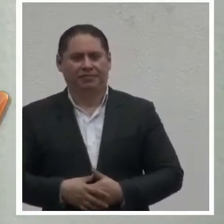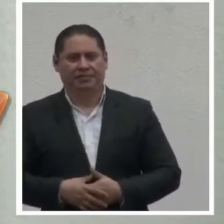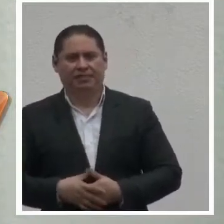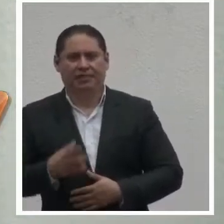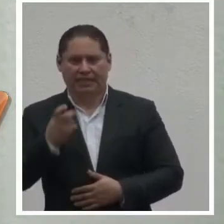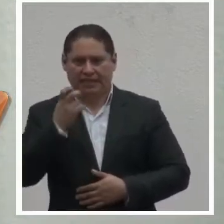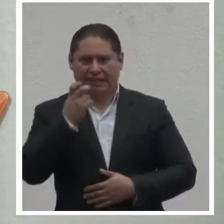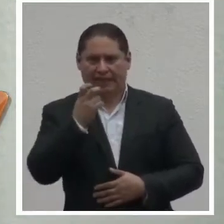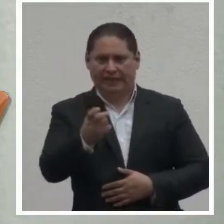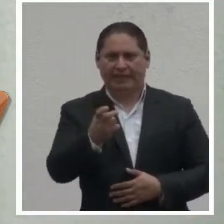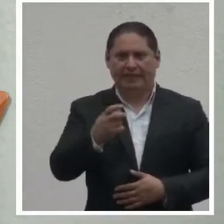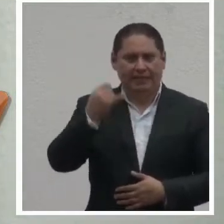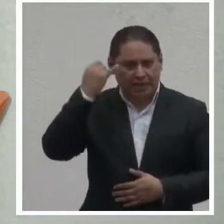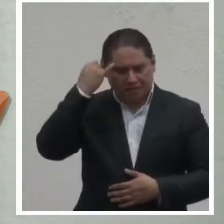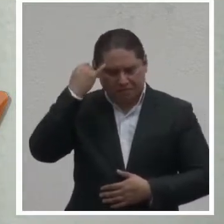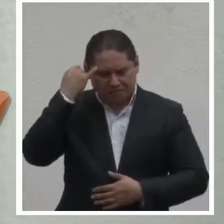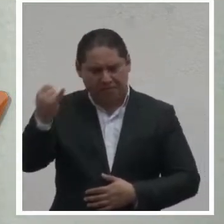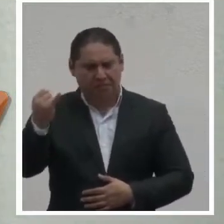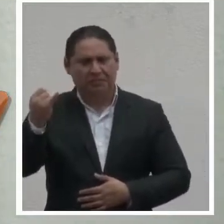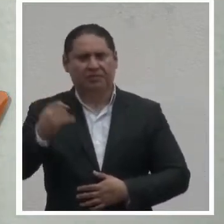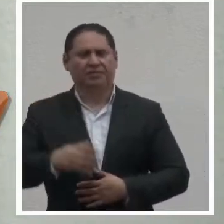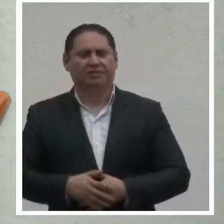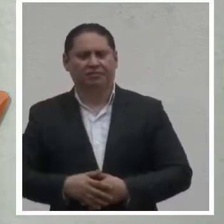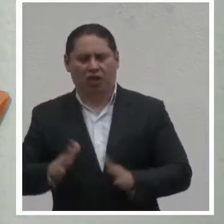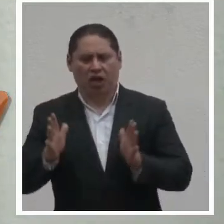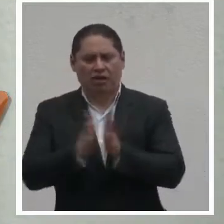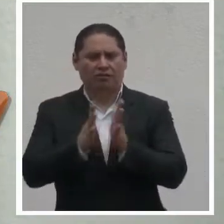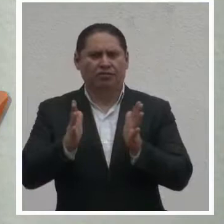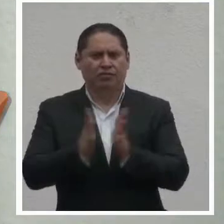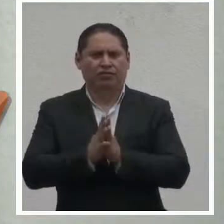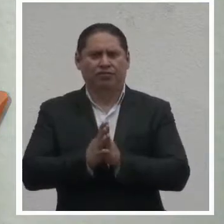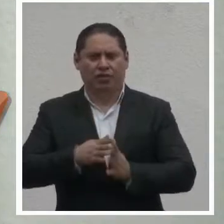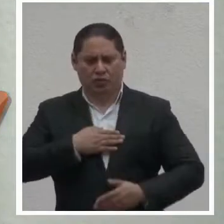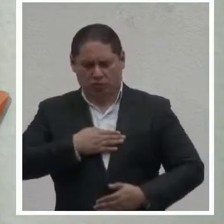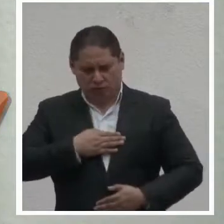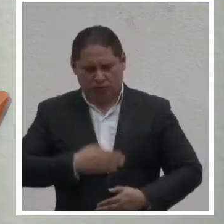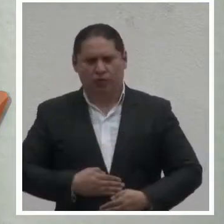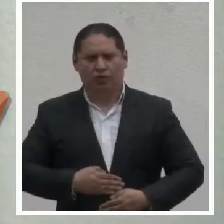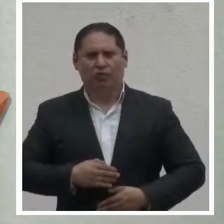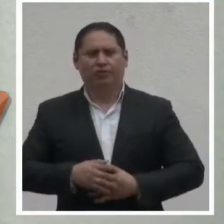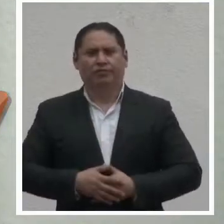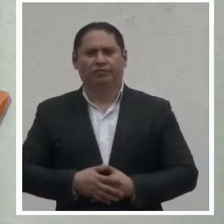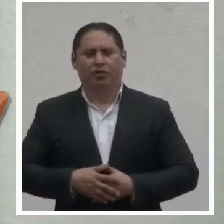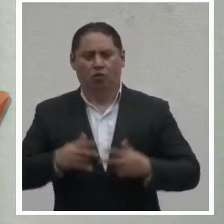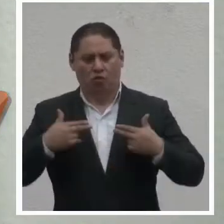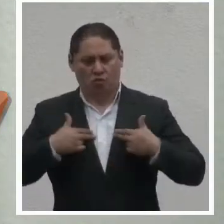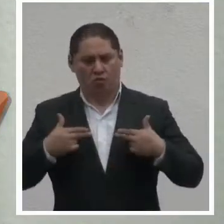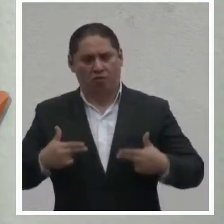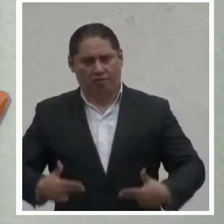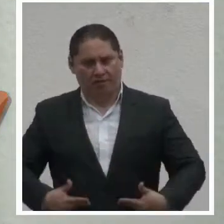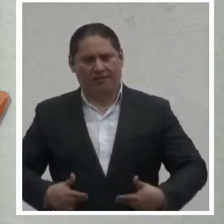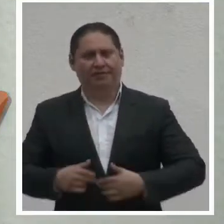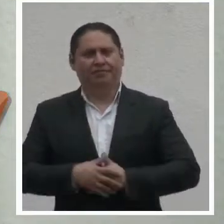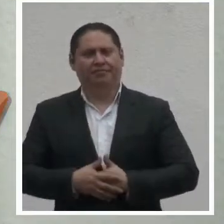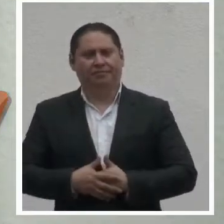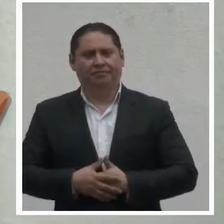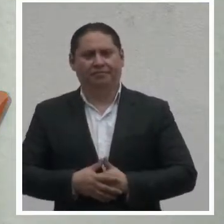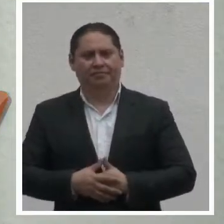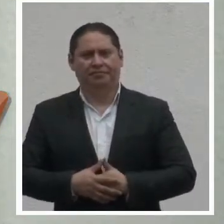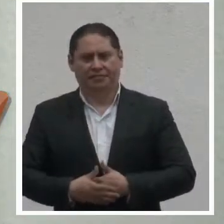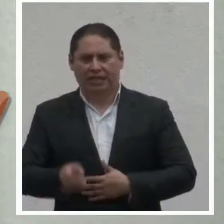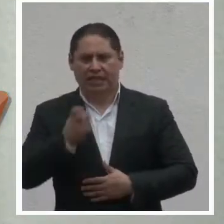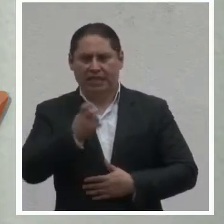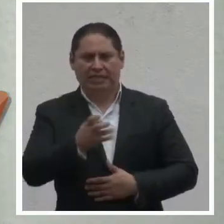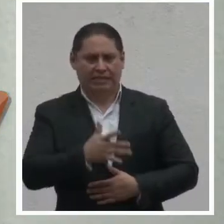tener ideales, principios, luchar por causas justas, ser humanista. Ese es el